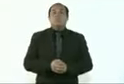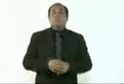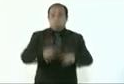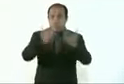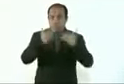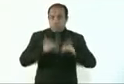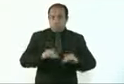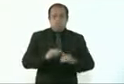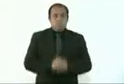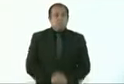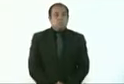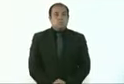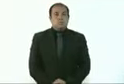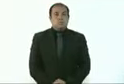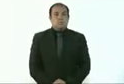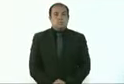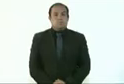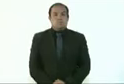bueno,